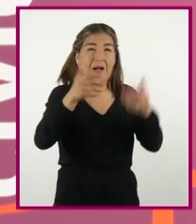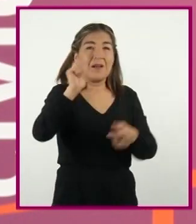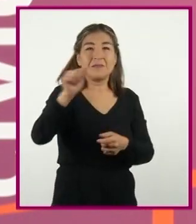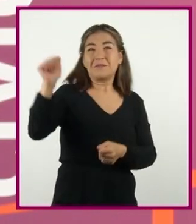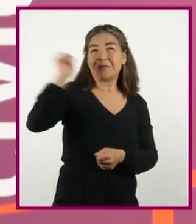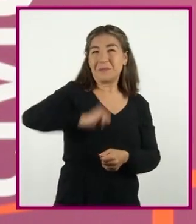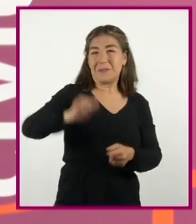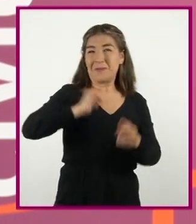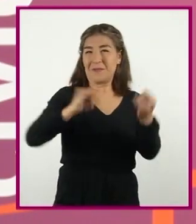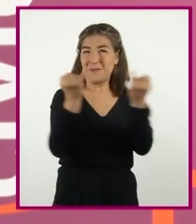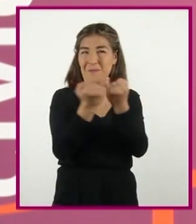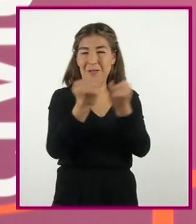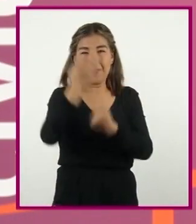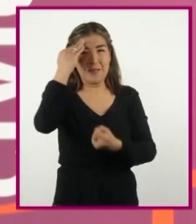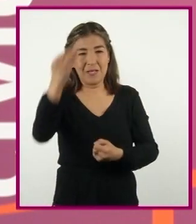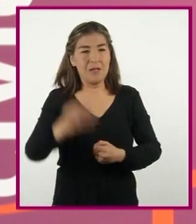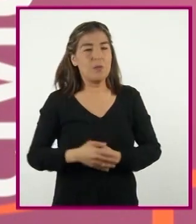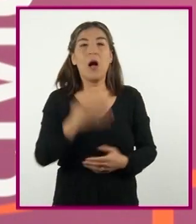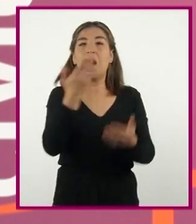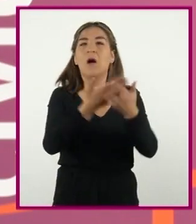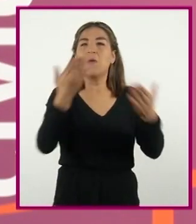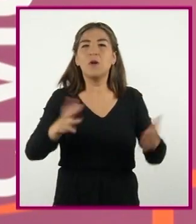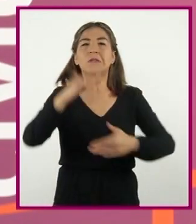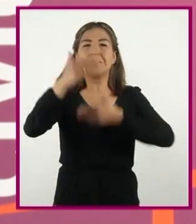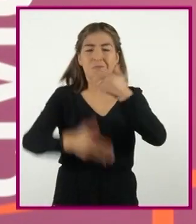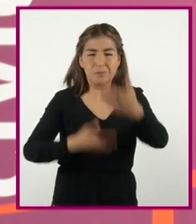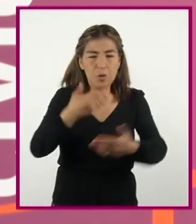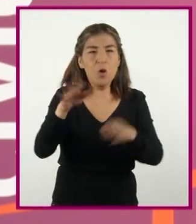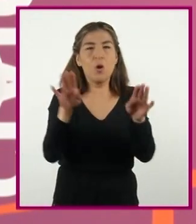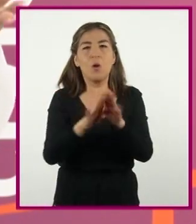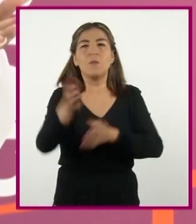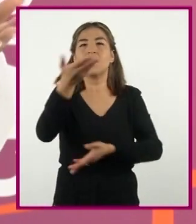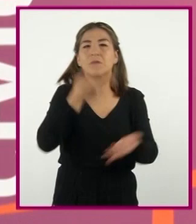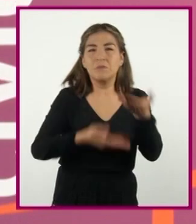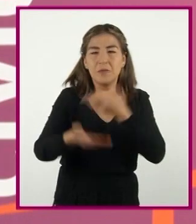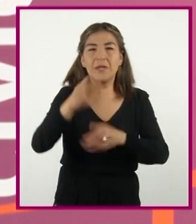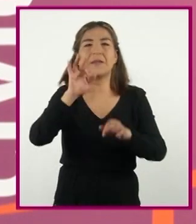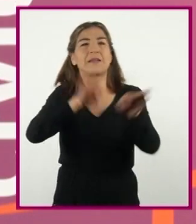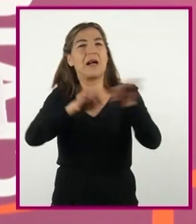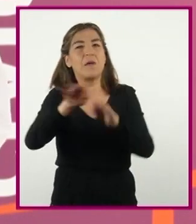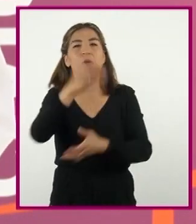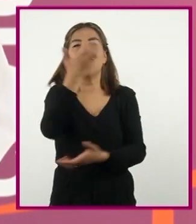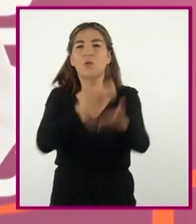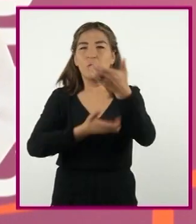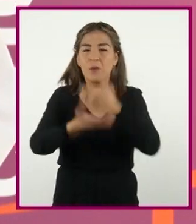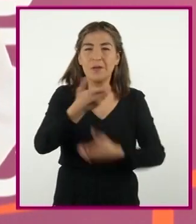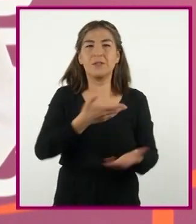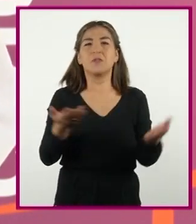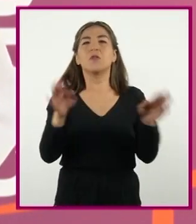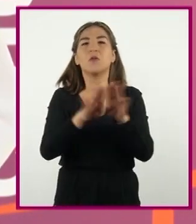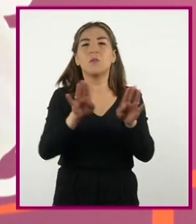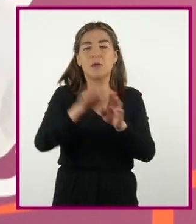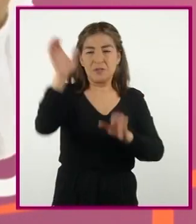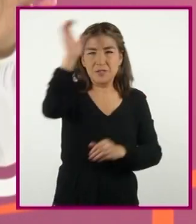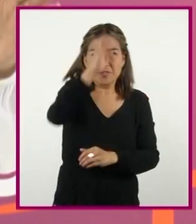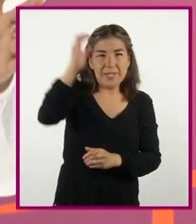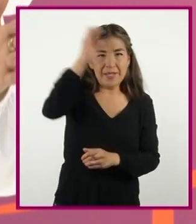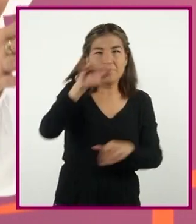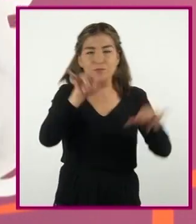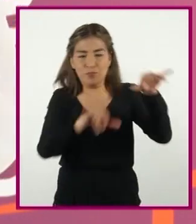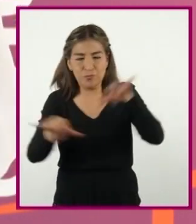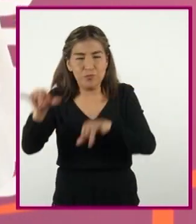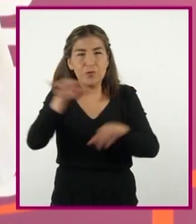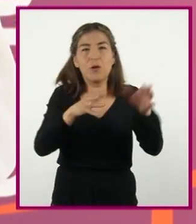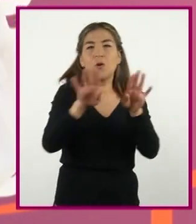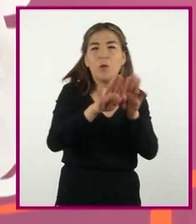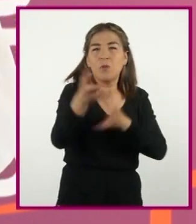Media. Ahora se intensifican los intercambios, el comercio, la colaboración científica, las